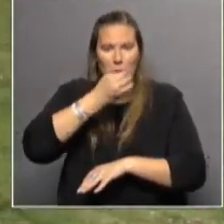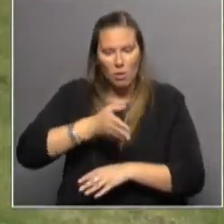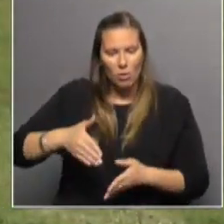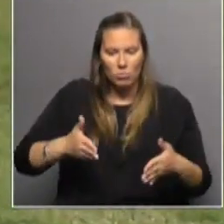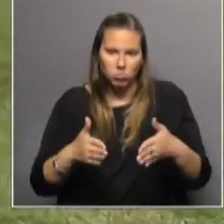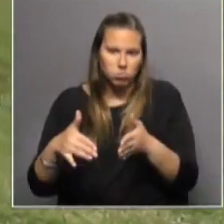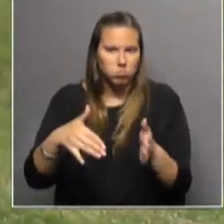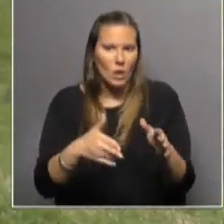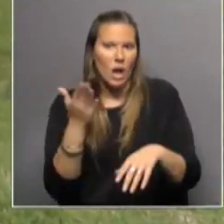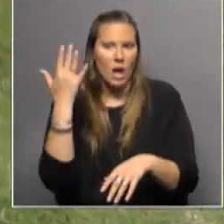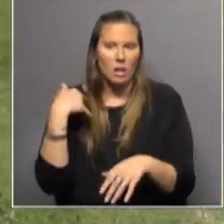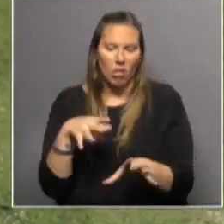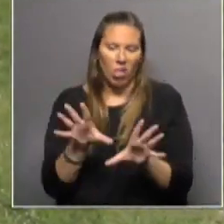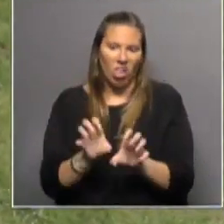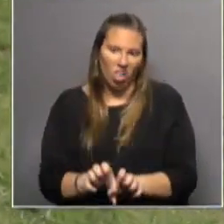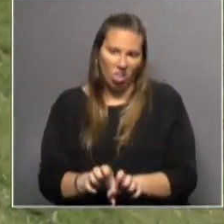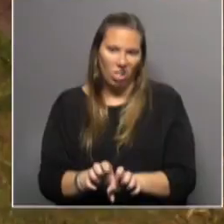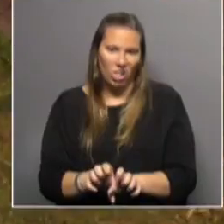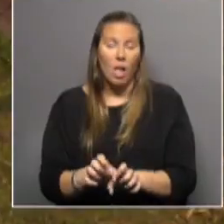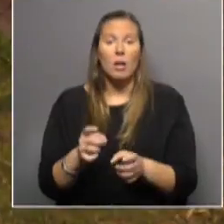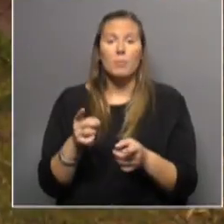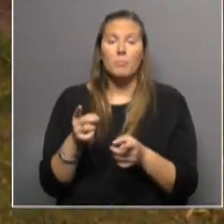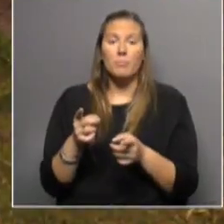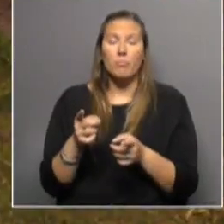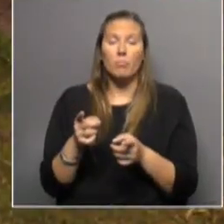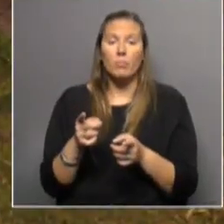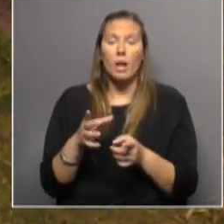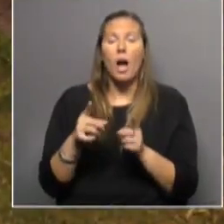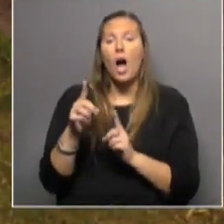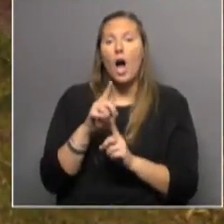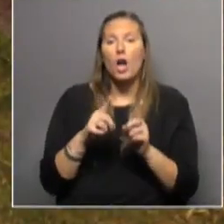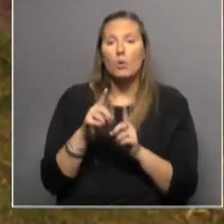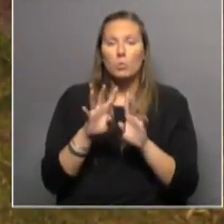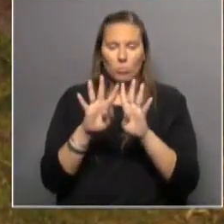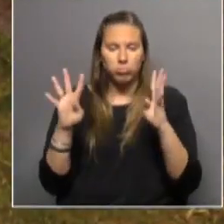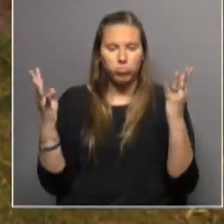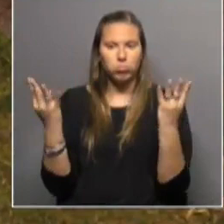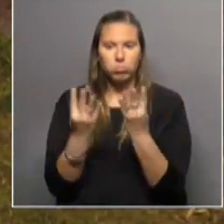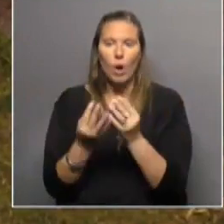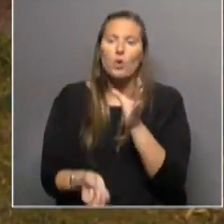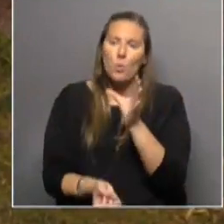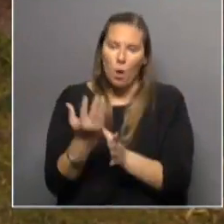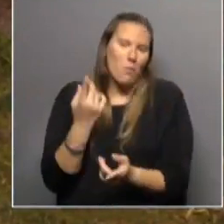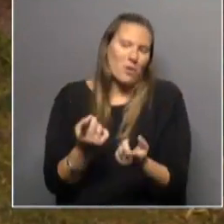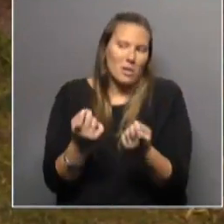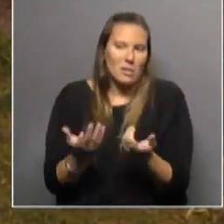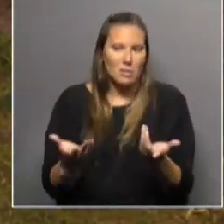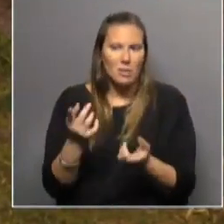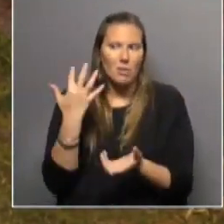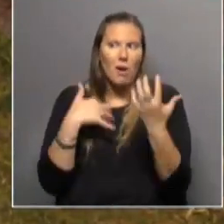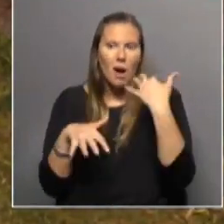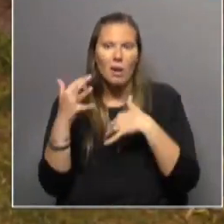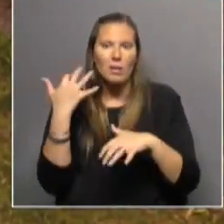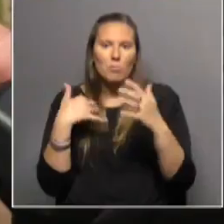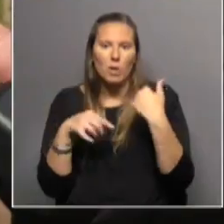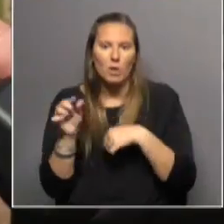Antes estaban bastante venidas abajo. Tenemos algunos corrales nuevos también, que eran necesarios, por algunos animales que